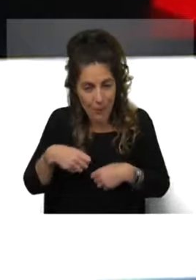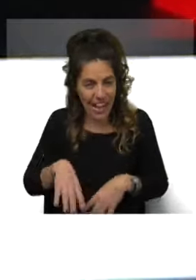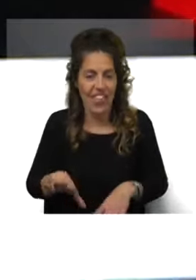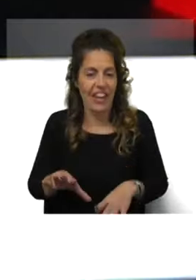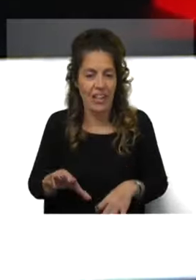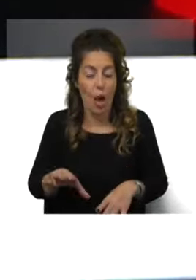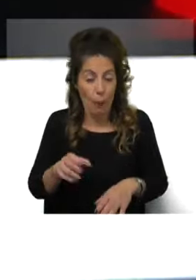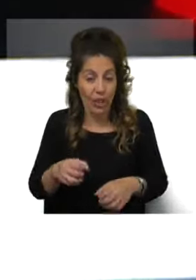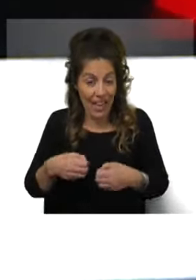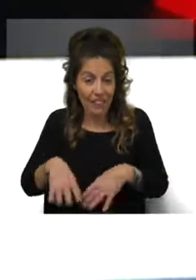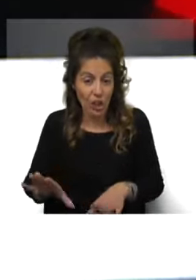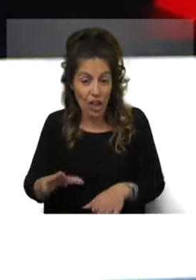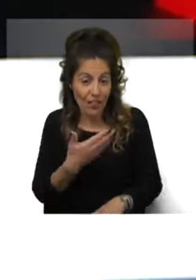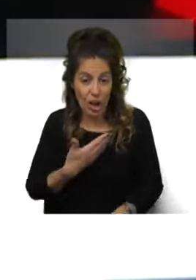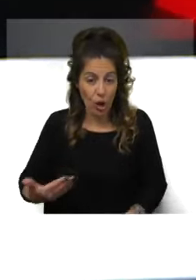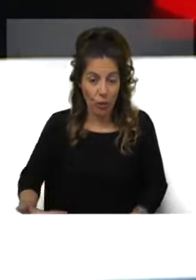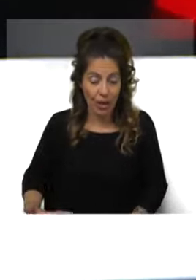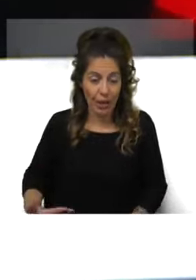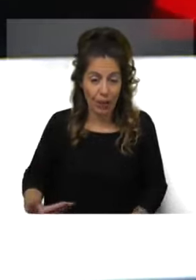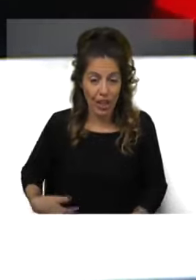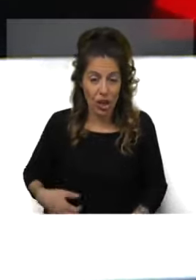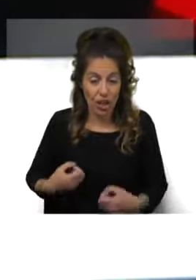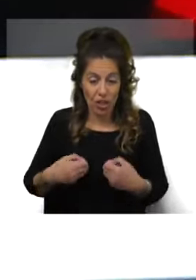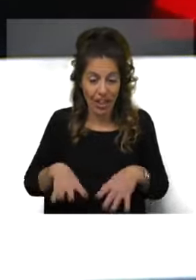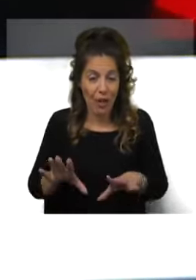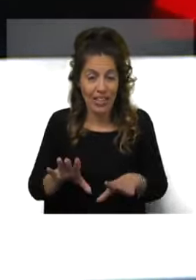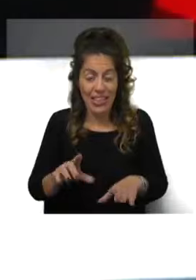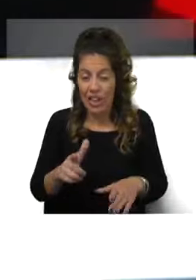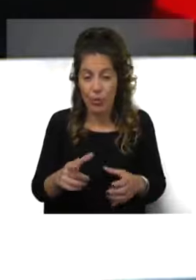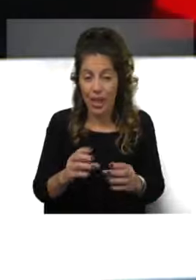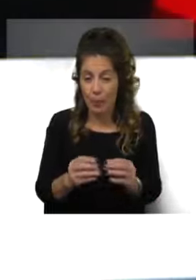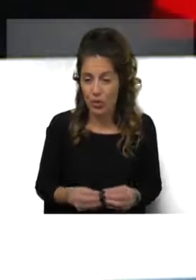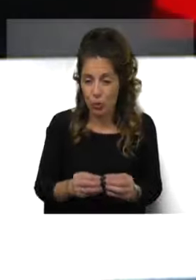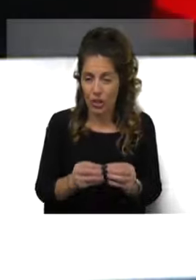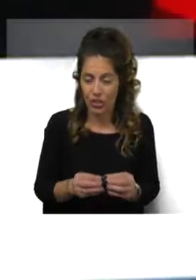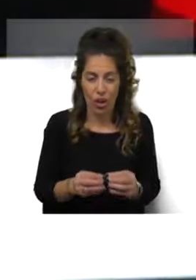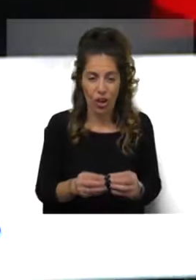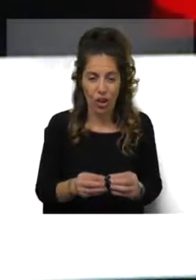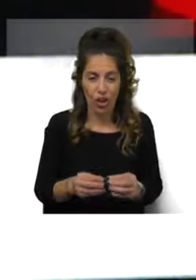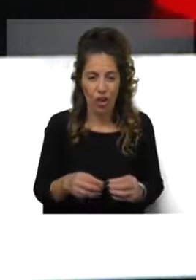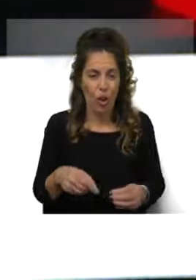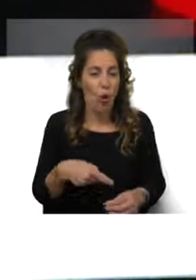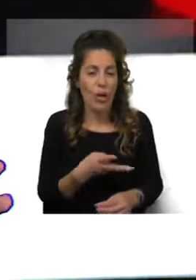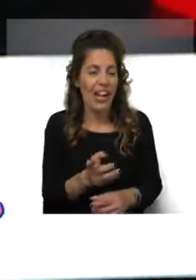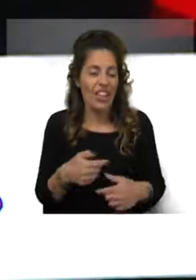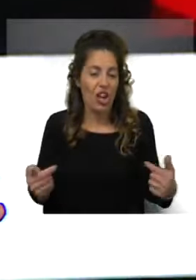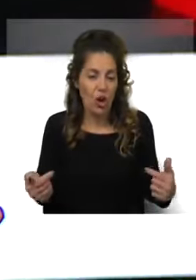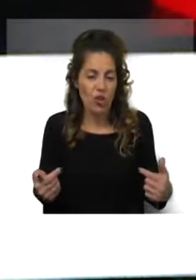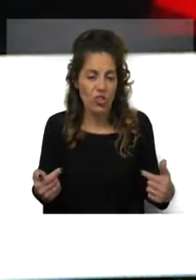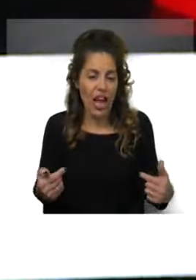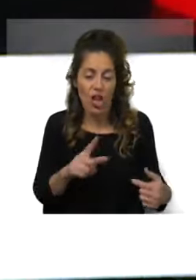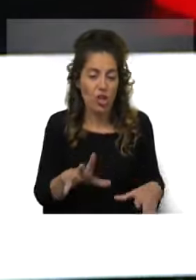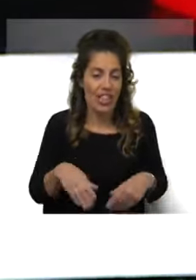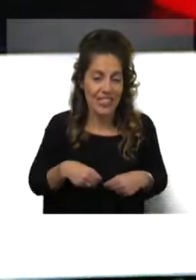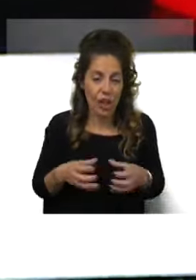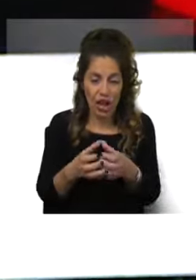el gobierno sin sin sin presupuesto no es decir porque era así no entonces una cantidad de otras cosas no las no se las llevaron a